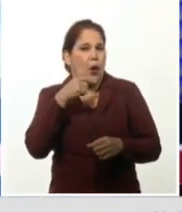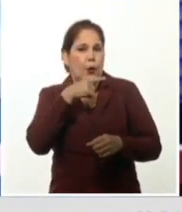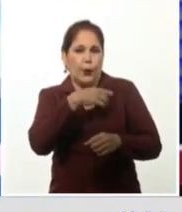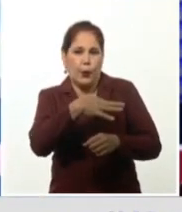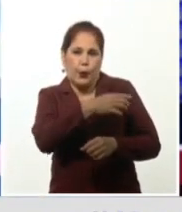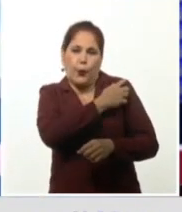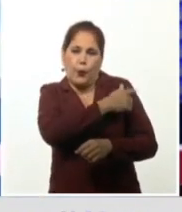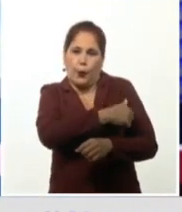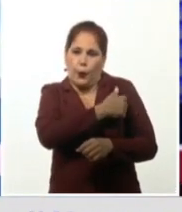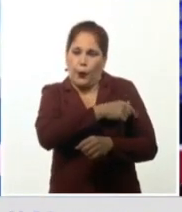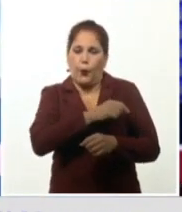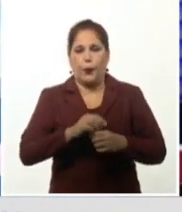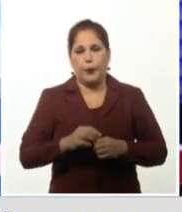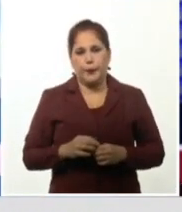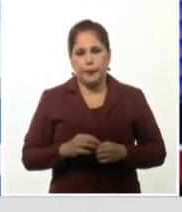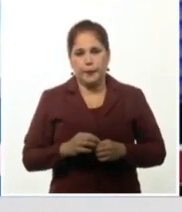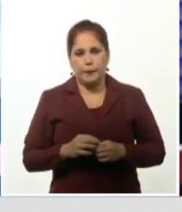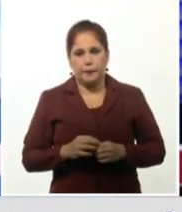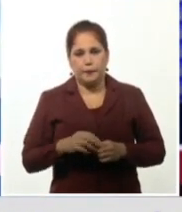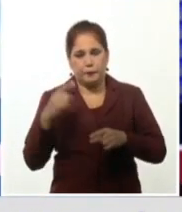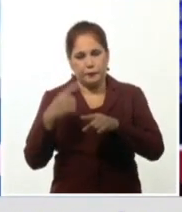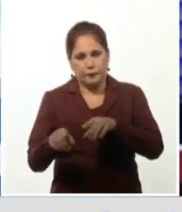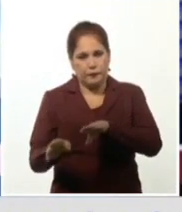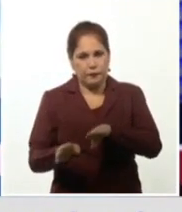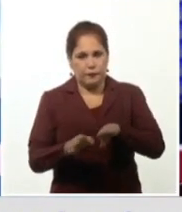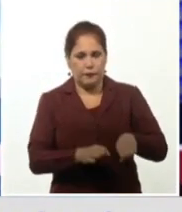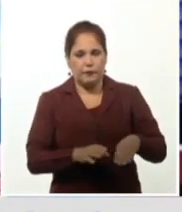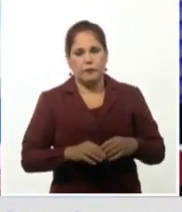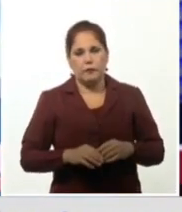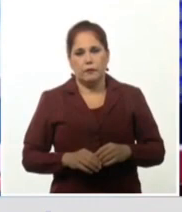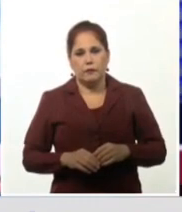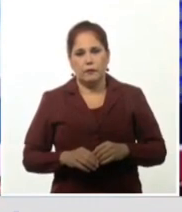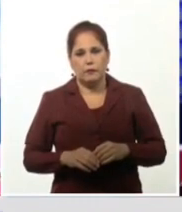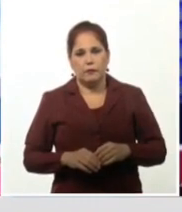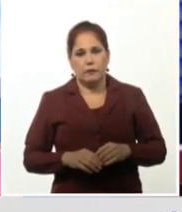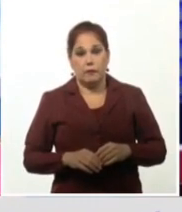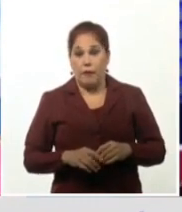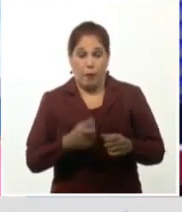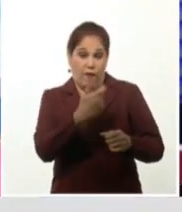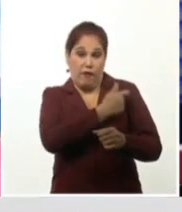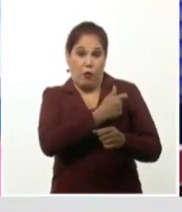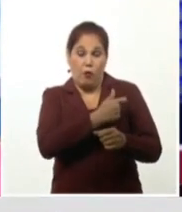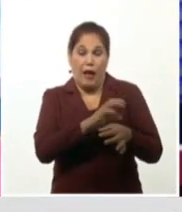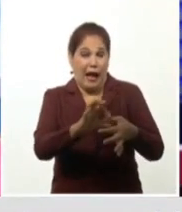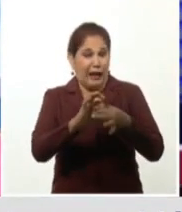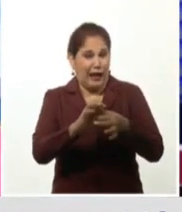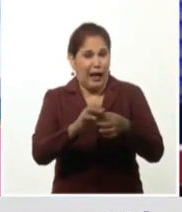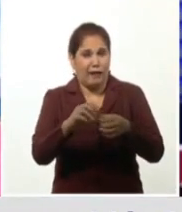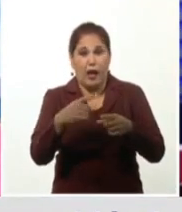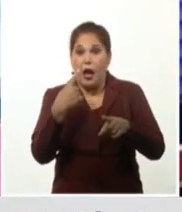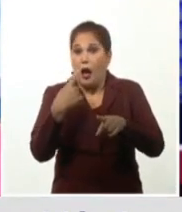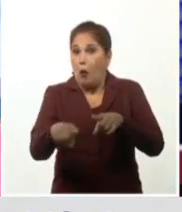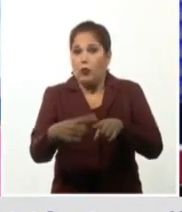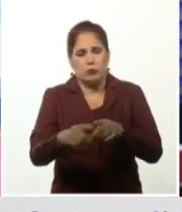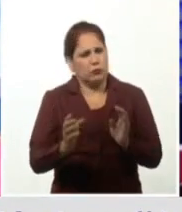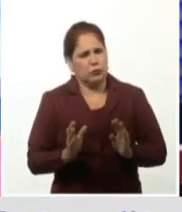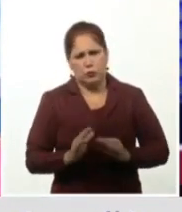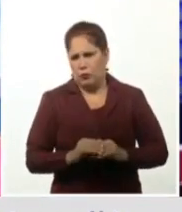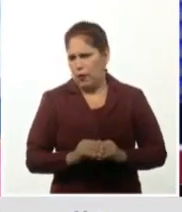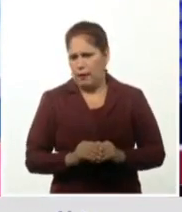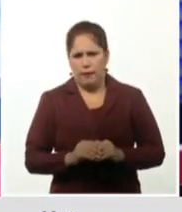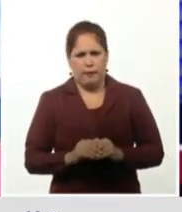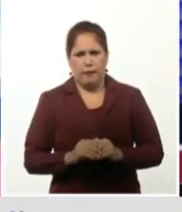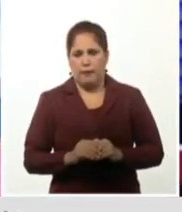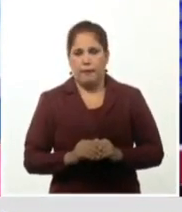graves. Si bien nosotros no hemos encontrado eventos adversos graves ni con relación de causalidad con el producto, que por eso se cumple la hipótesis